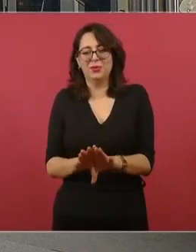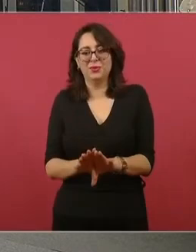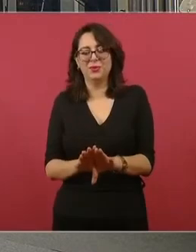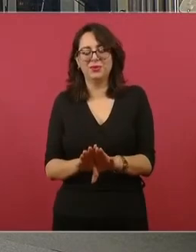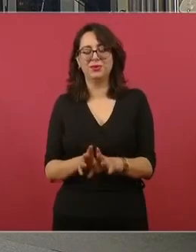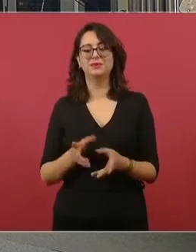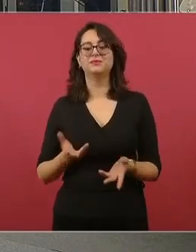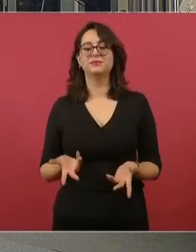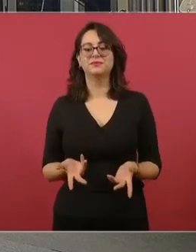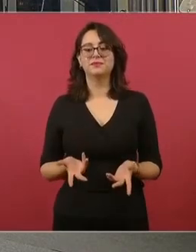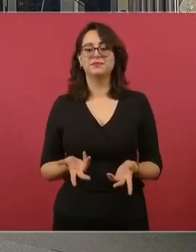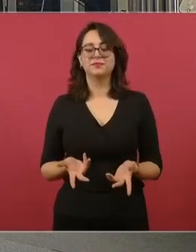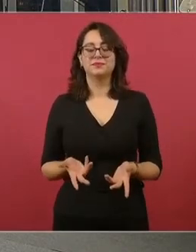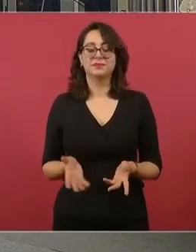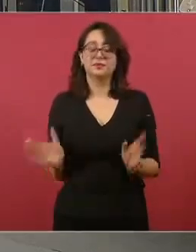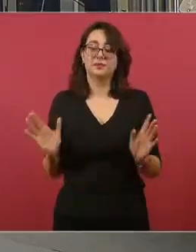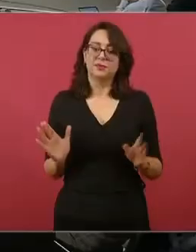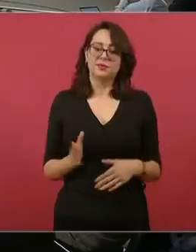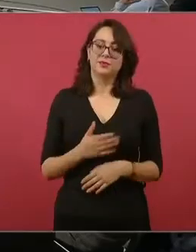y